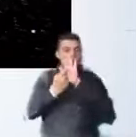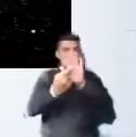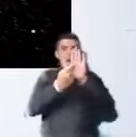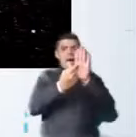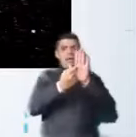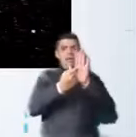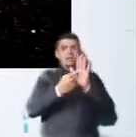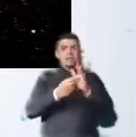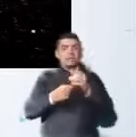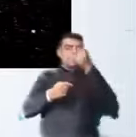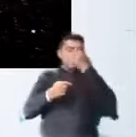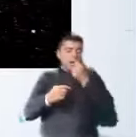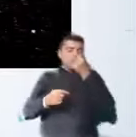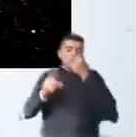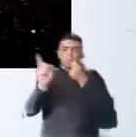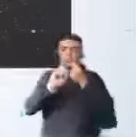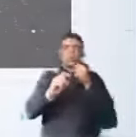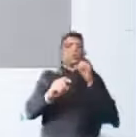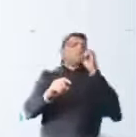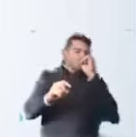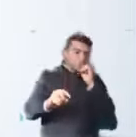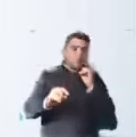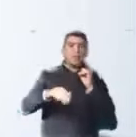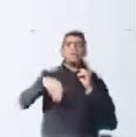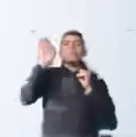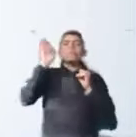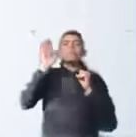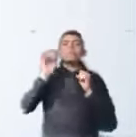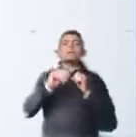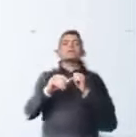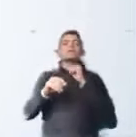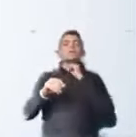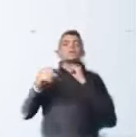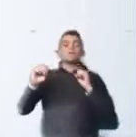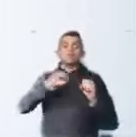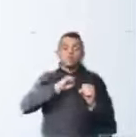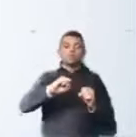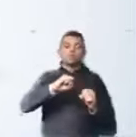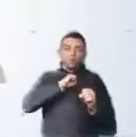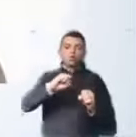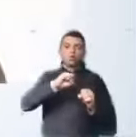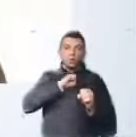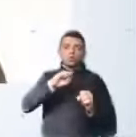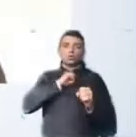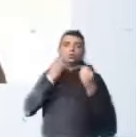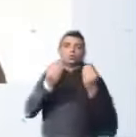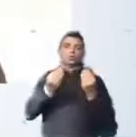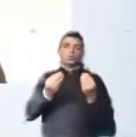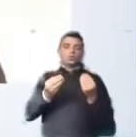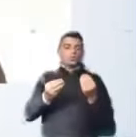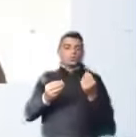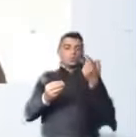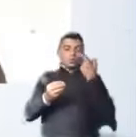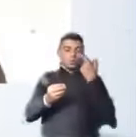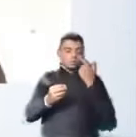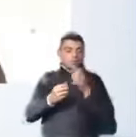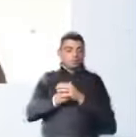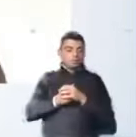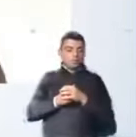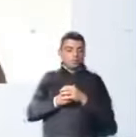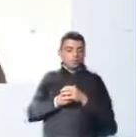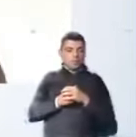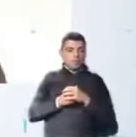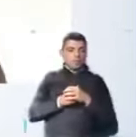el estornudo, sino que es más la tos. Ahora lo vamos a ver en el apartado de los síntomas. Es importante